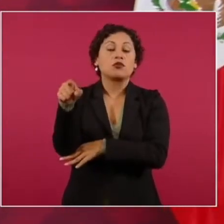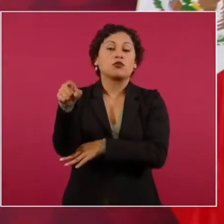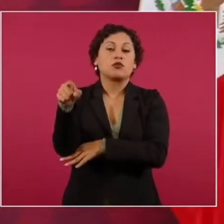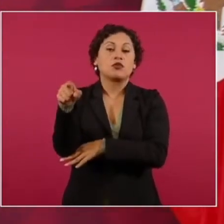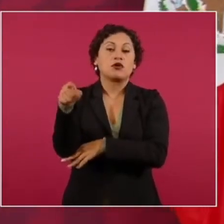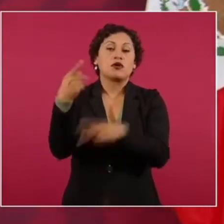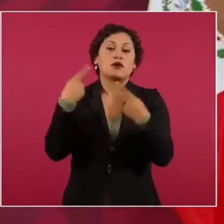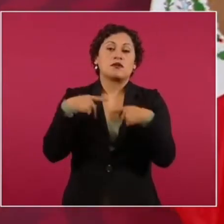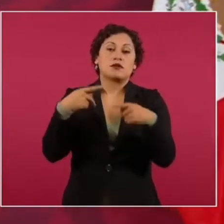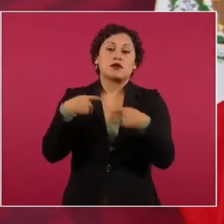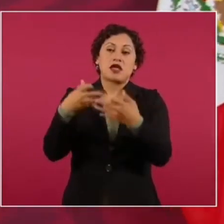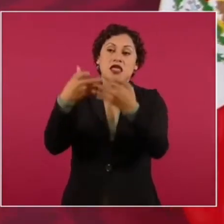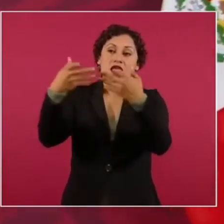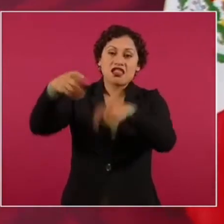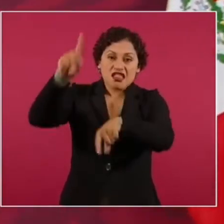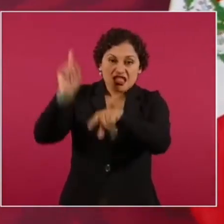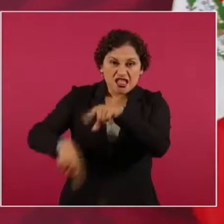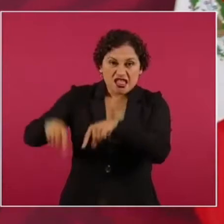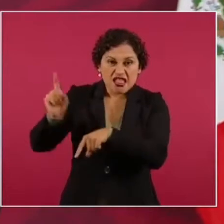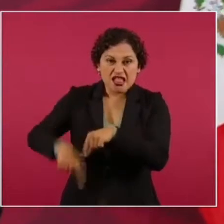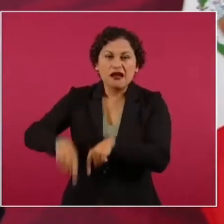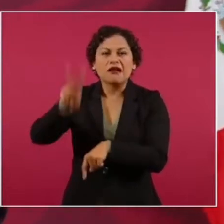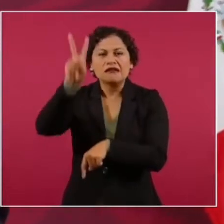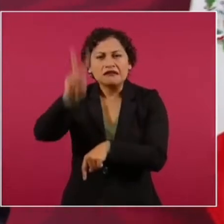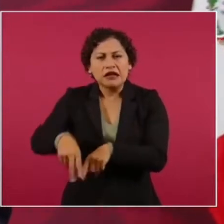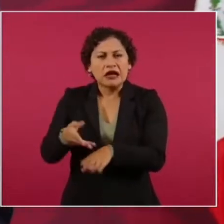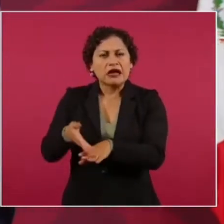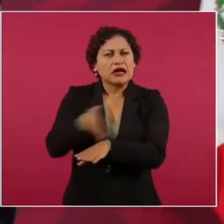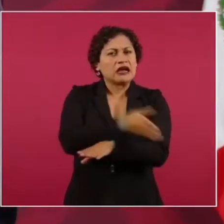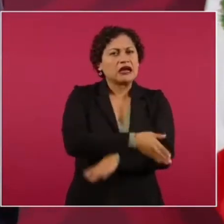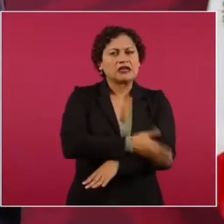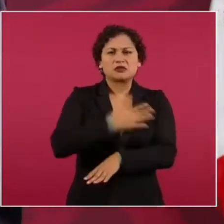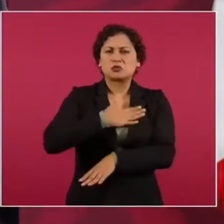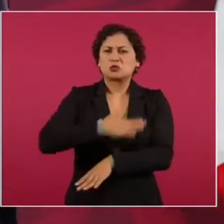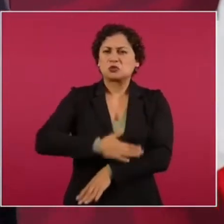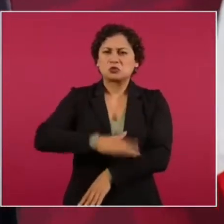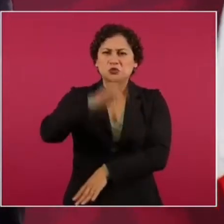todas las grandes injusticias que se cometieron